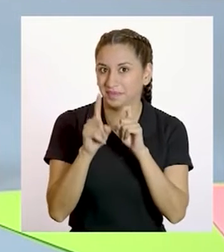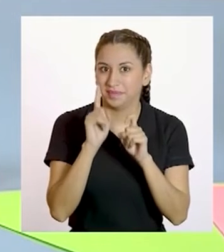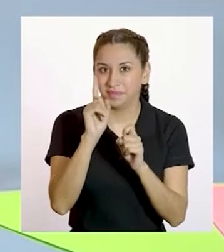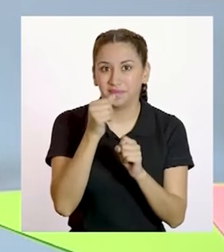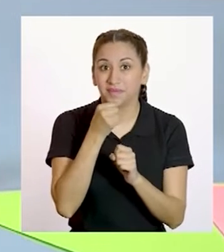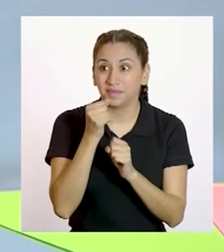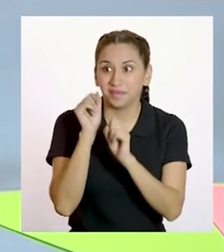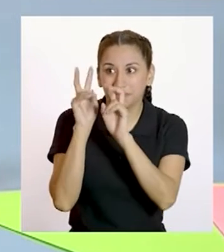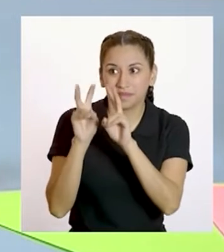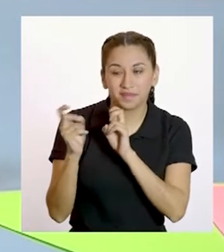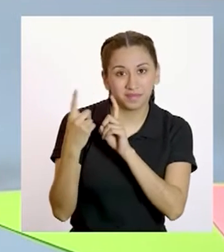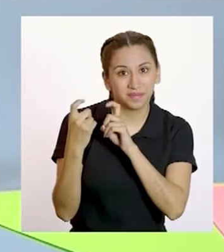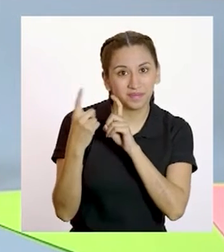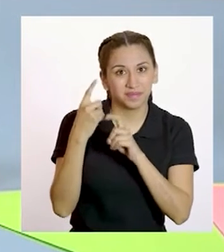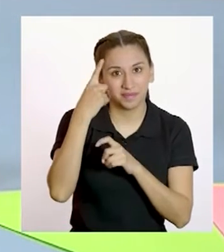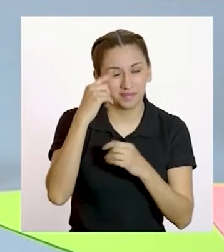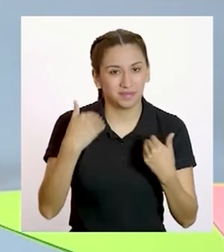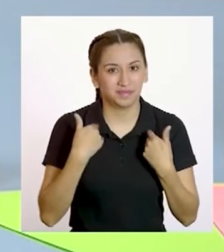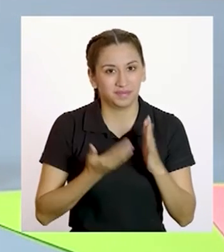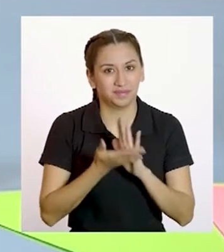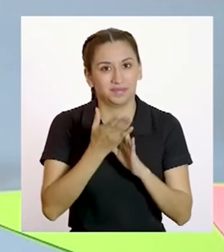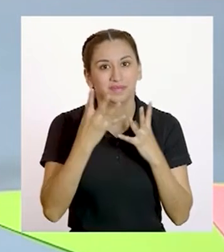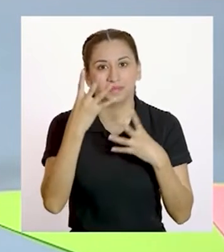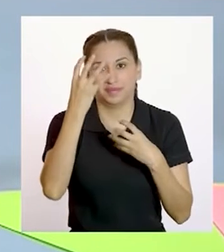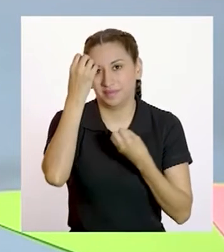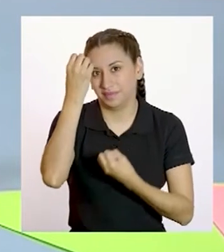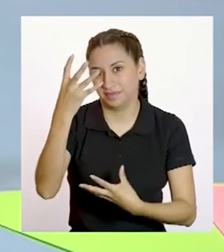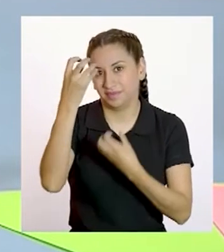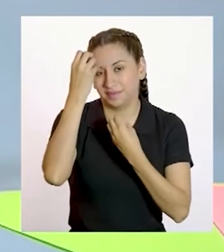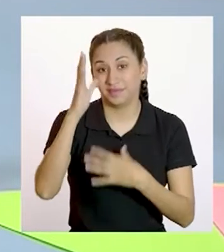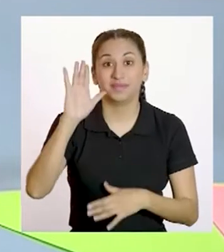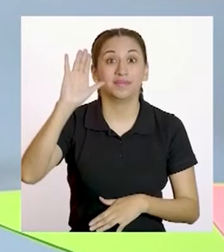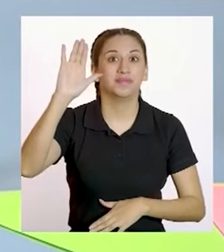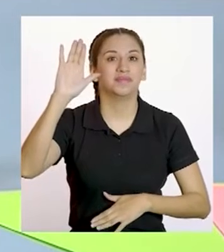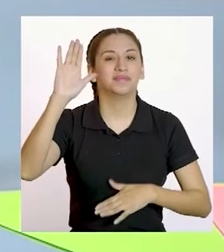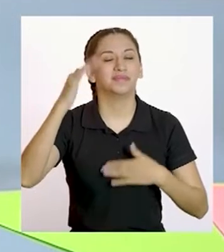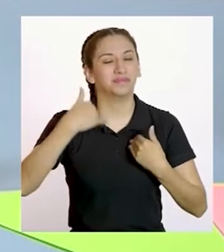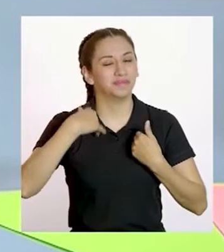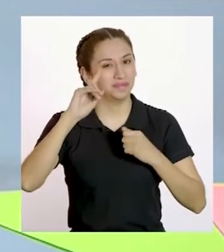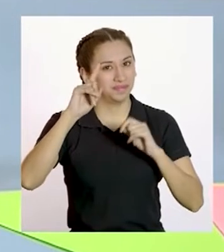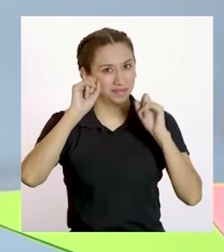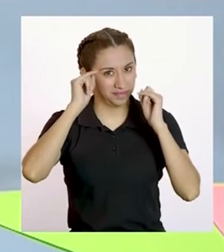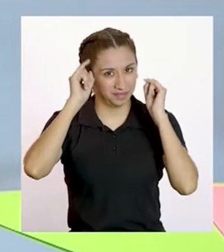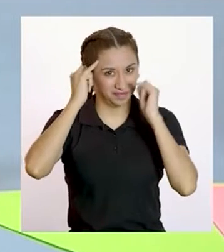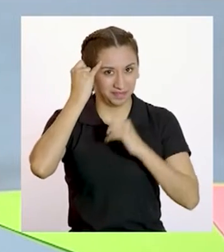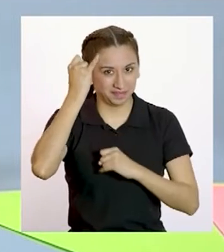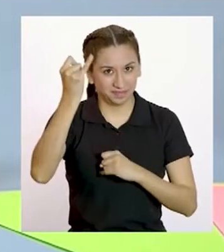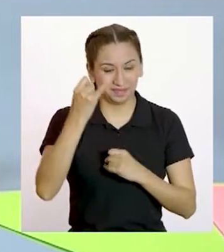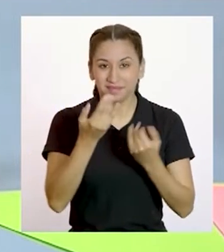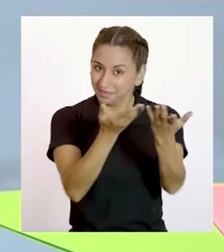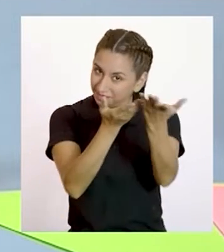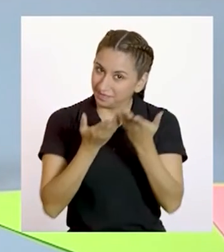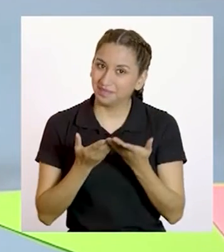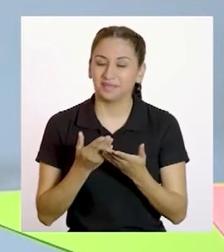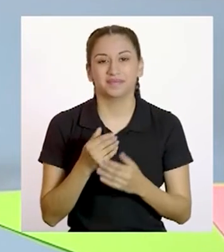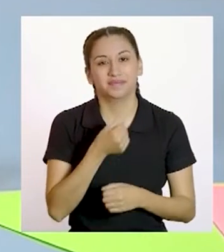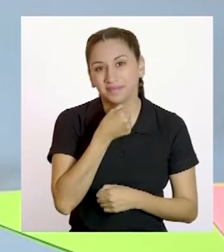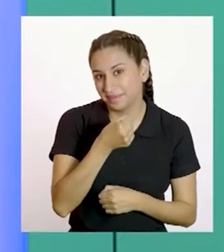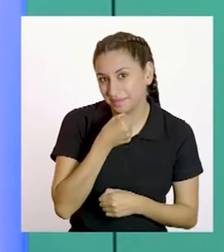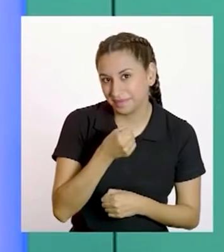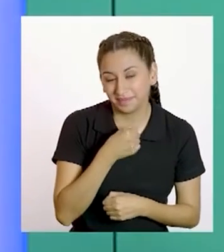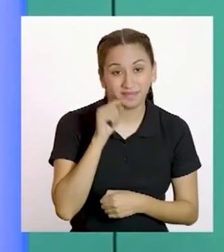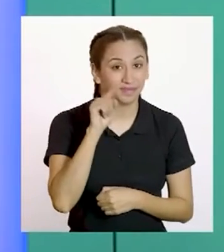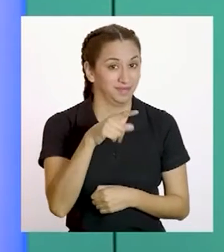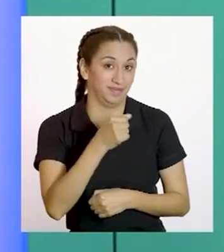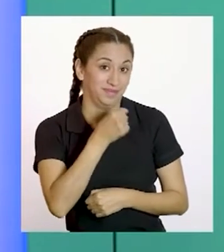un especialista para tener más información. ¡Oh! ¡Tengo una idea! ¡Adelante,